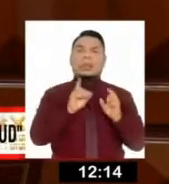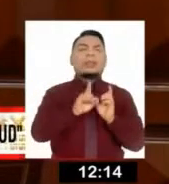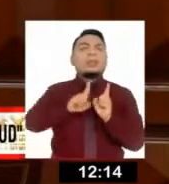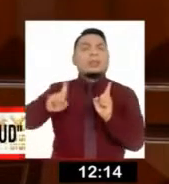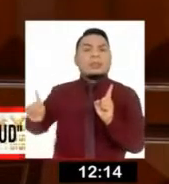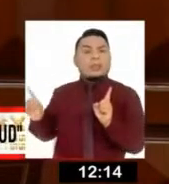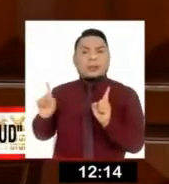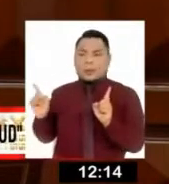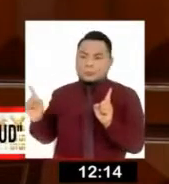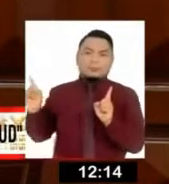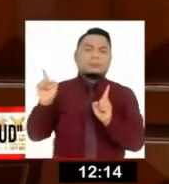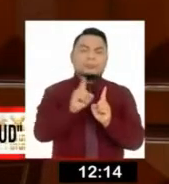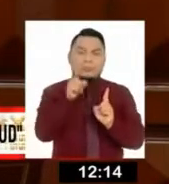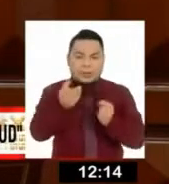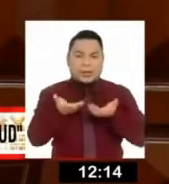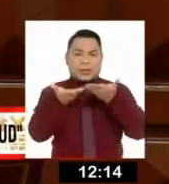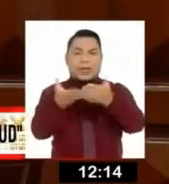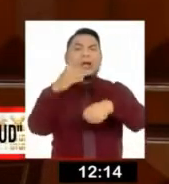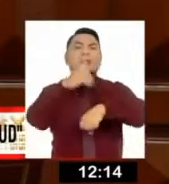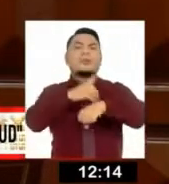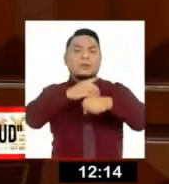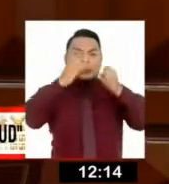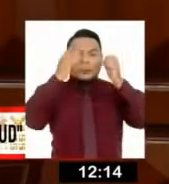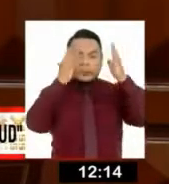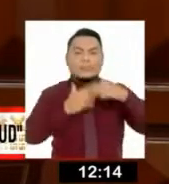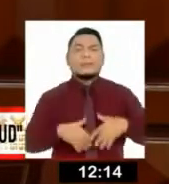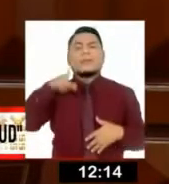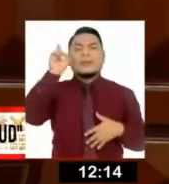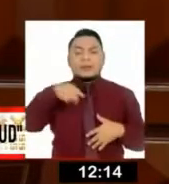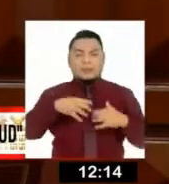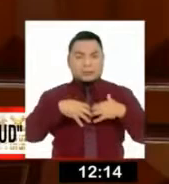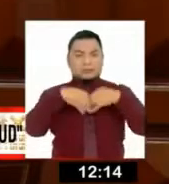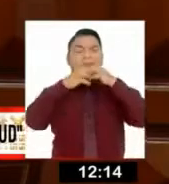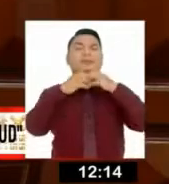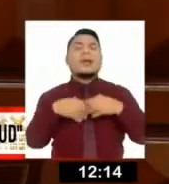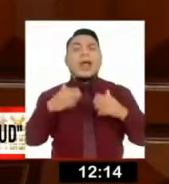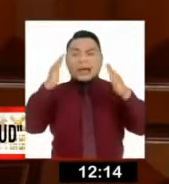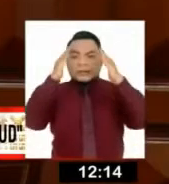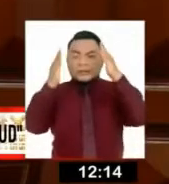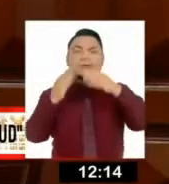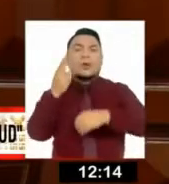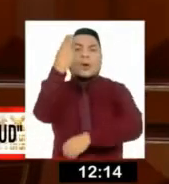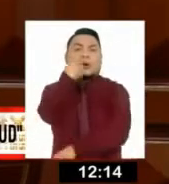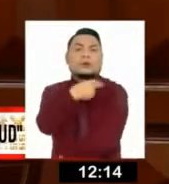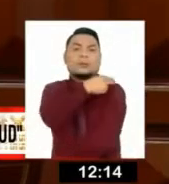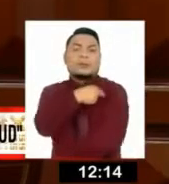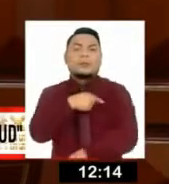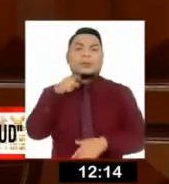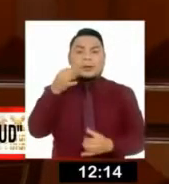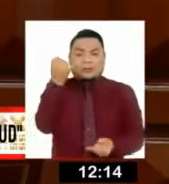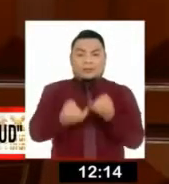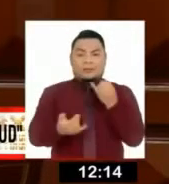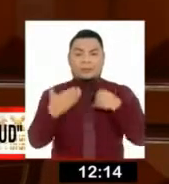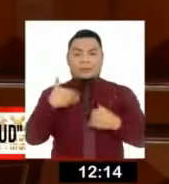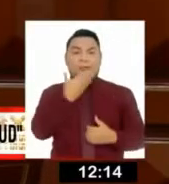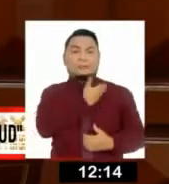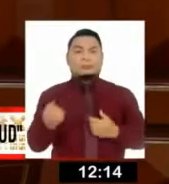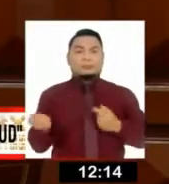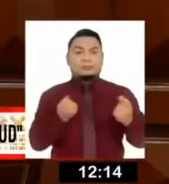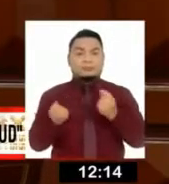quede sin cobertura médica. Debemos fortalecer la atención hospitalaria. Al término de mi